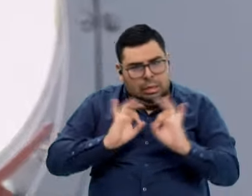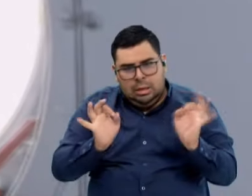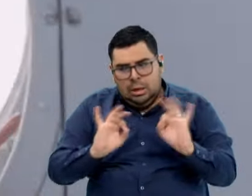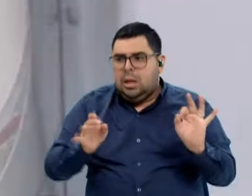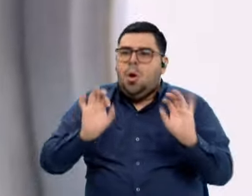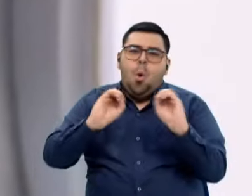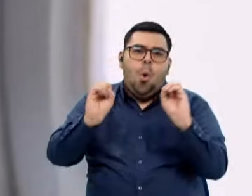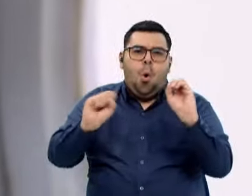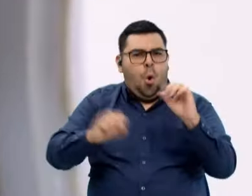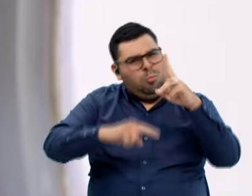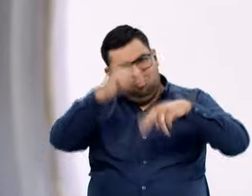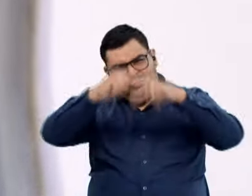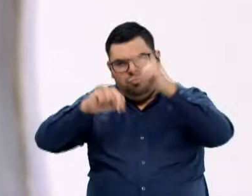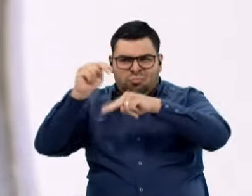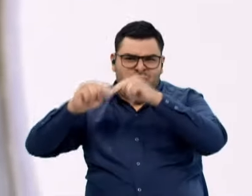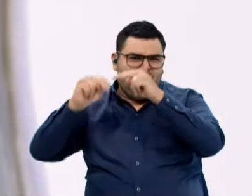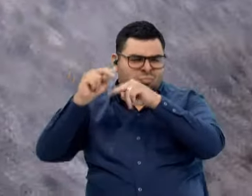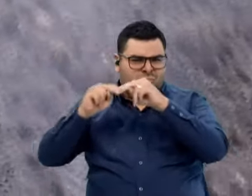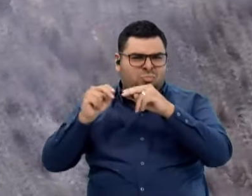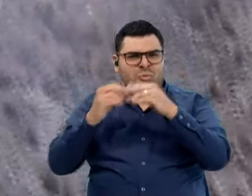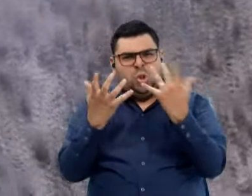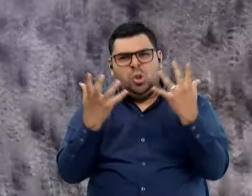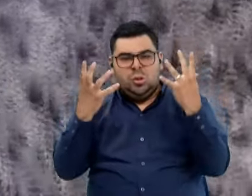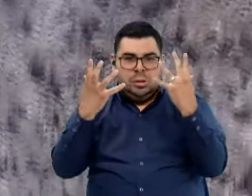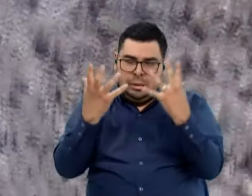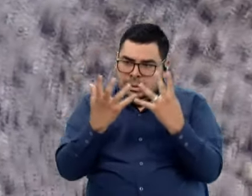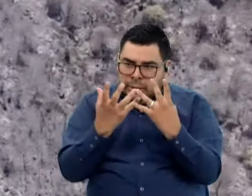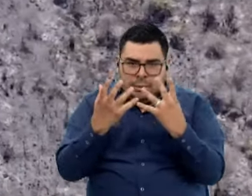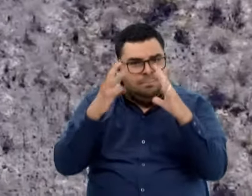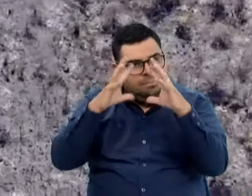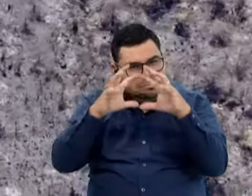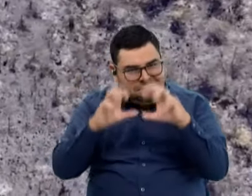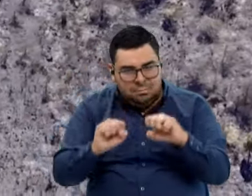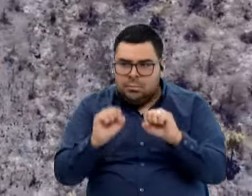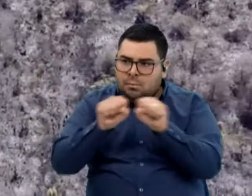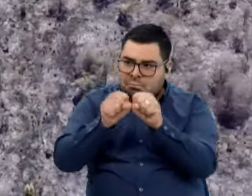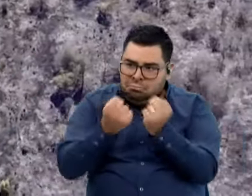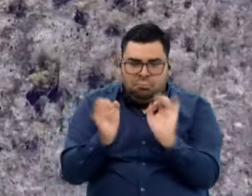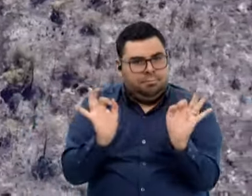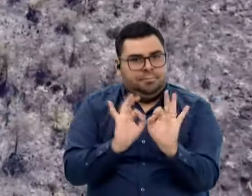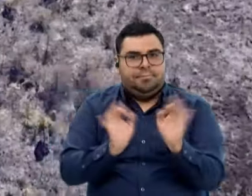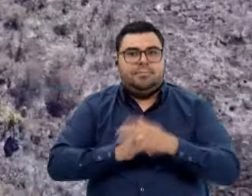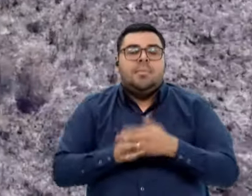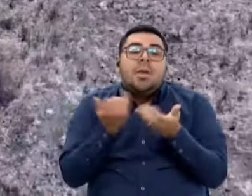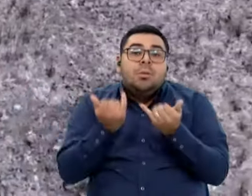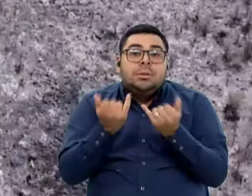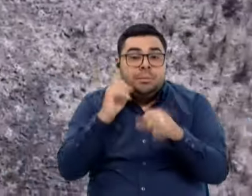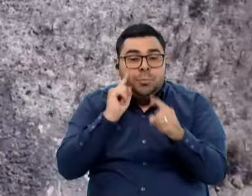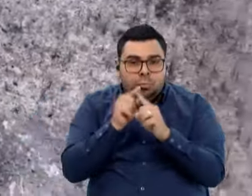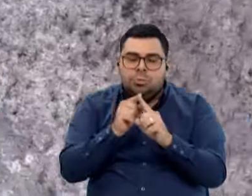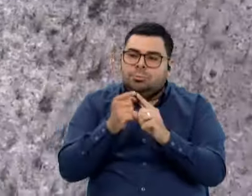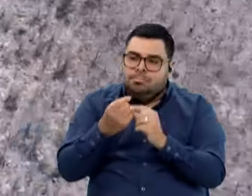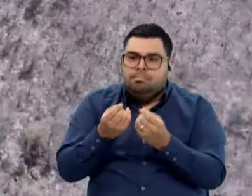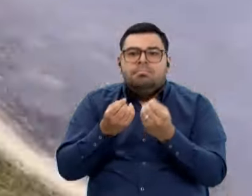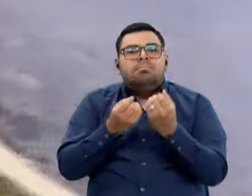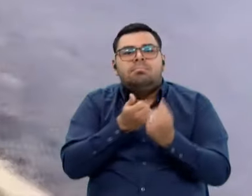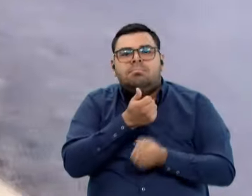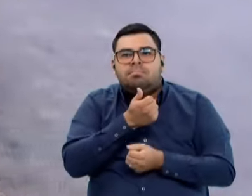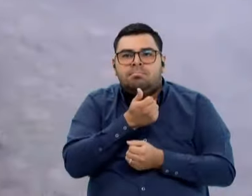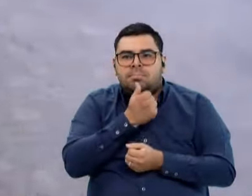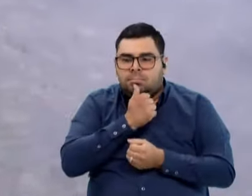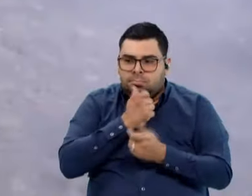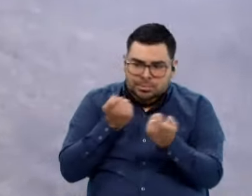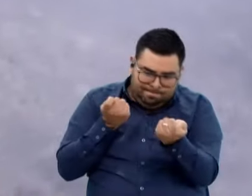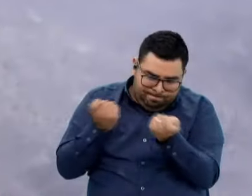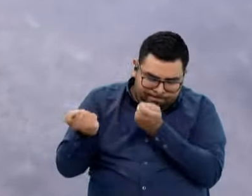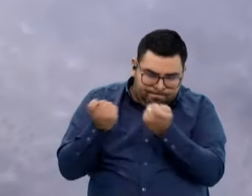este momento es atacando directamente los focos para posiblemente el día de hoy bajar su temperatura, bajar estos